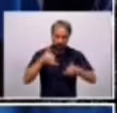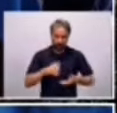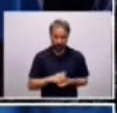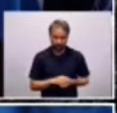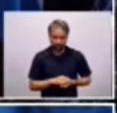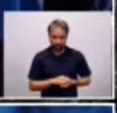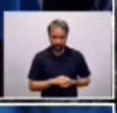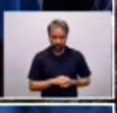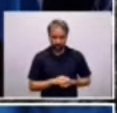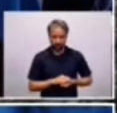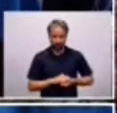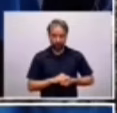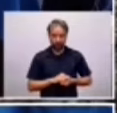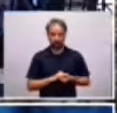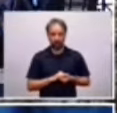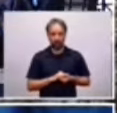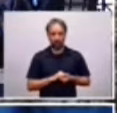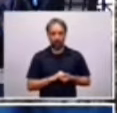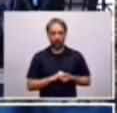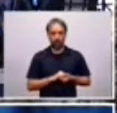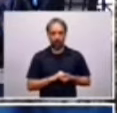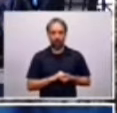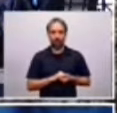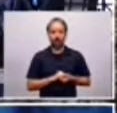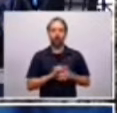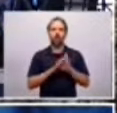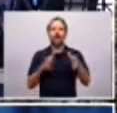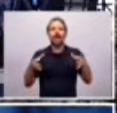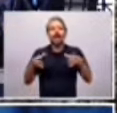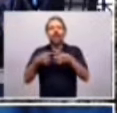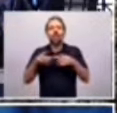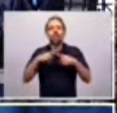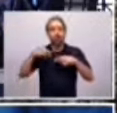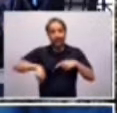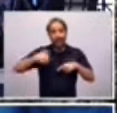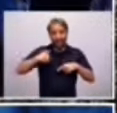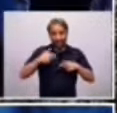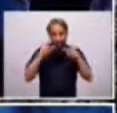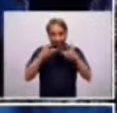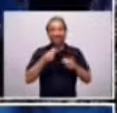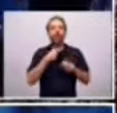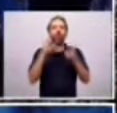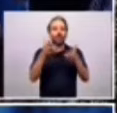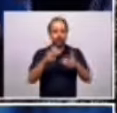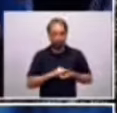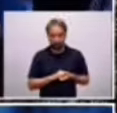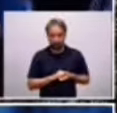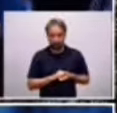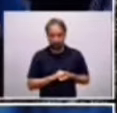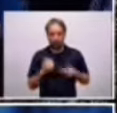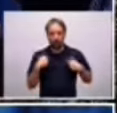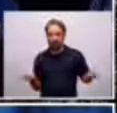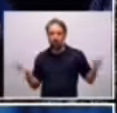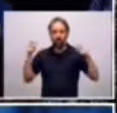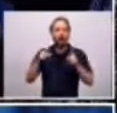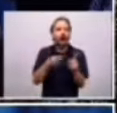y para el gobierno. Para Milei es determinante tener un argumento para decir yo quiero trabajadores que estén de mi lado. Simplemente el tuit